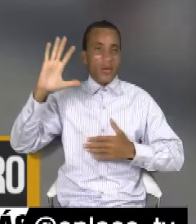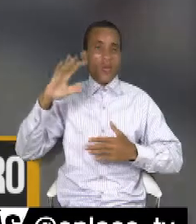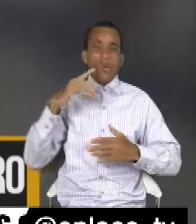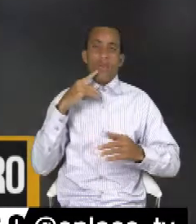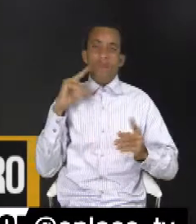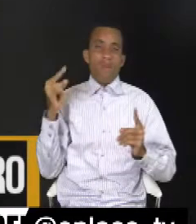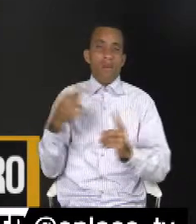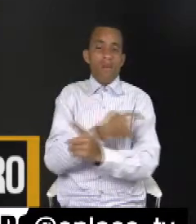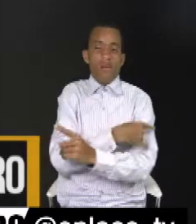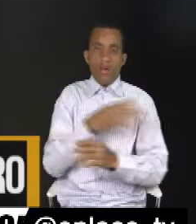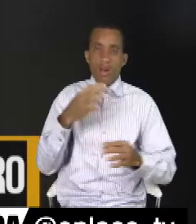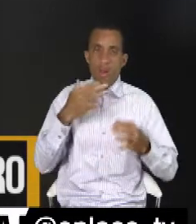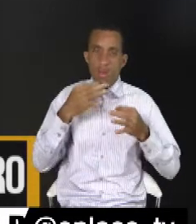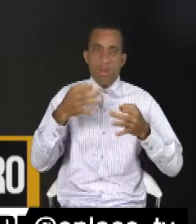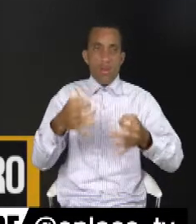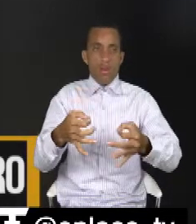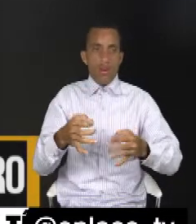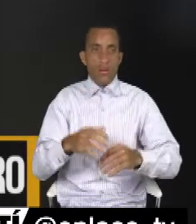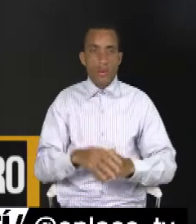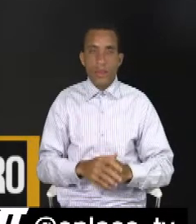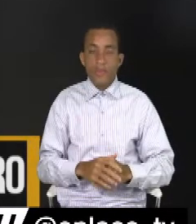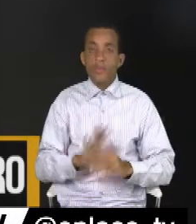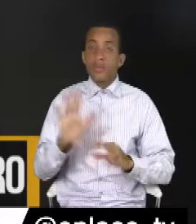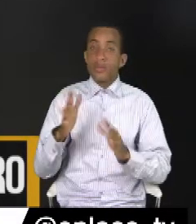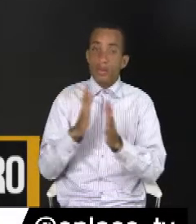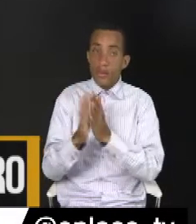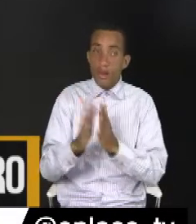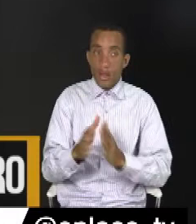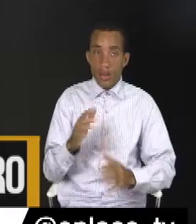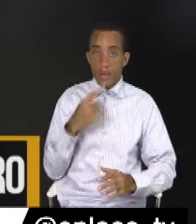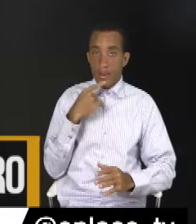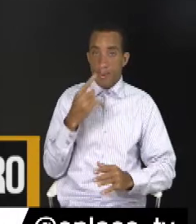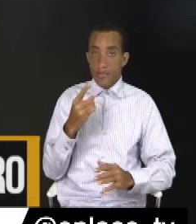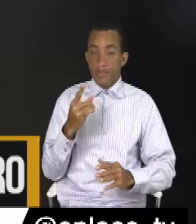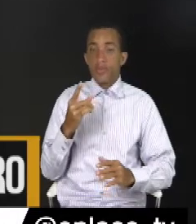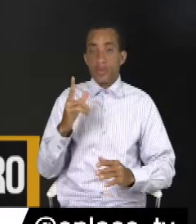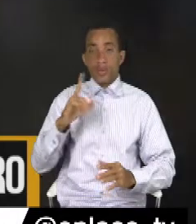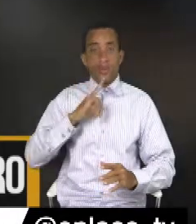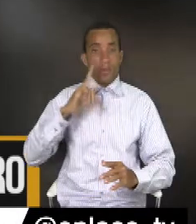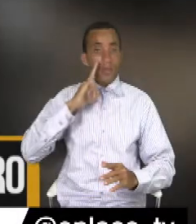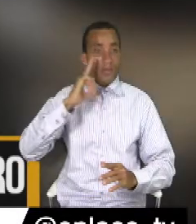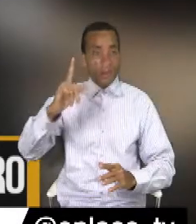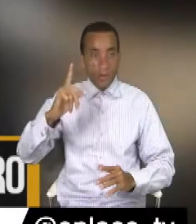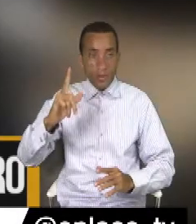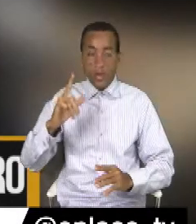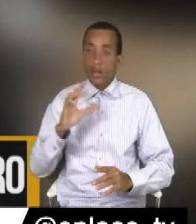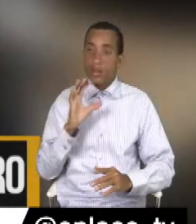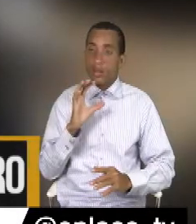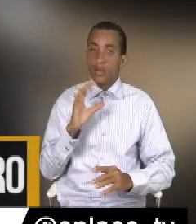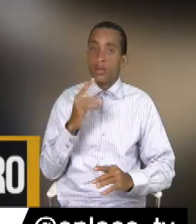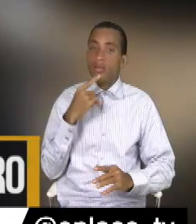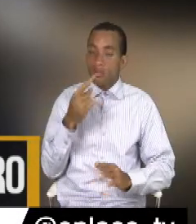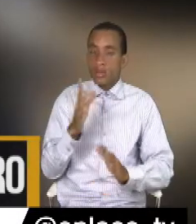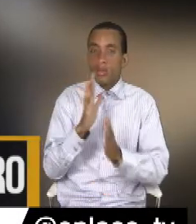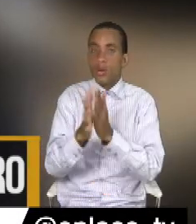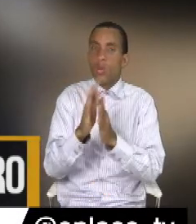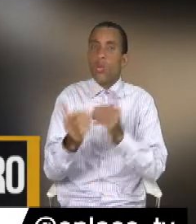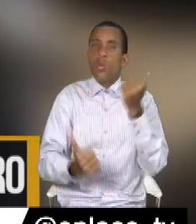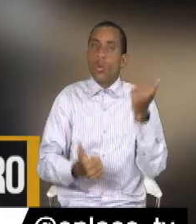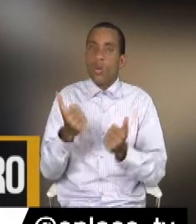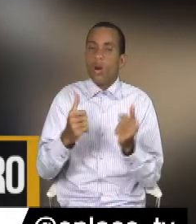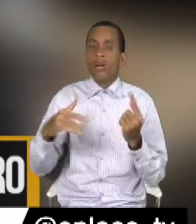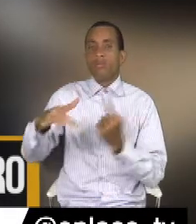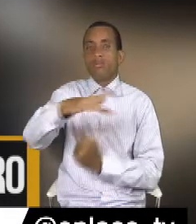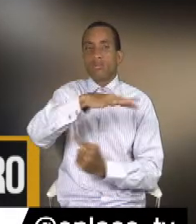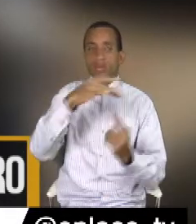Allí está Miguel Rodríguez, un dirigente comunal del corregimiento El Centro, quien nos hace saber cuál es la situación a esta